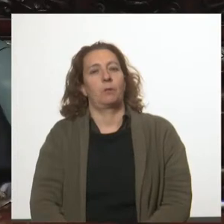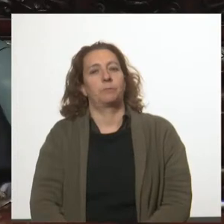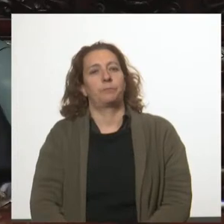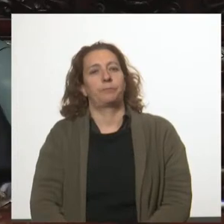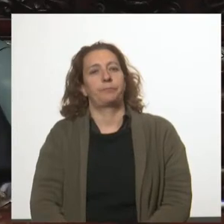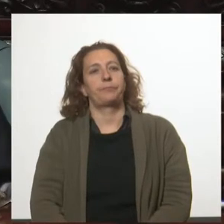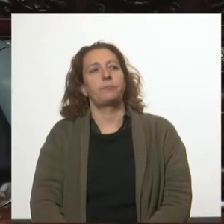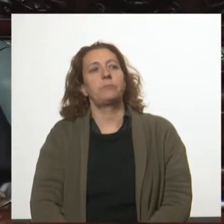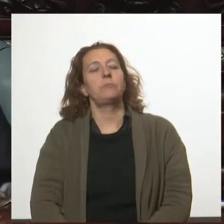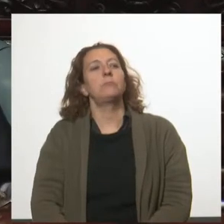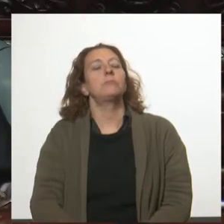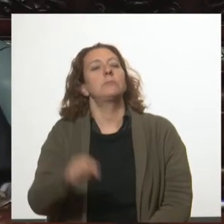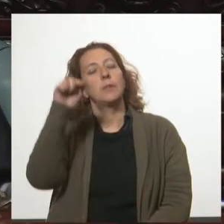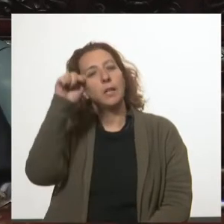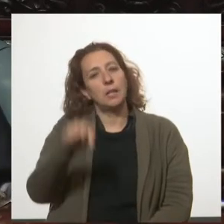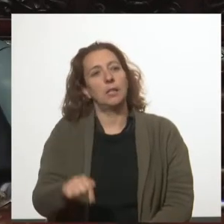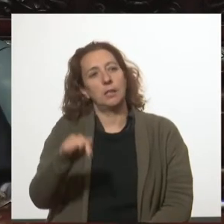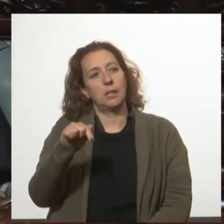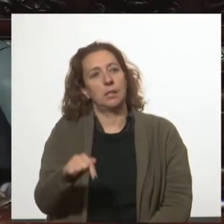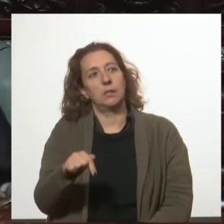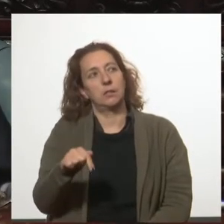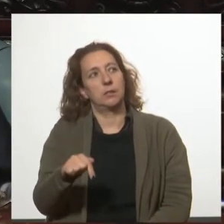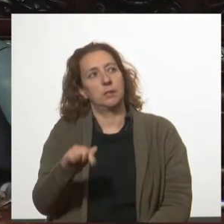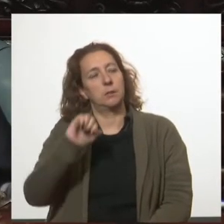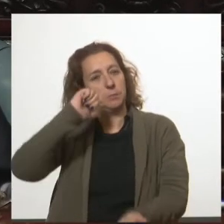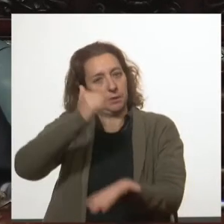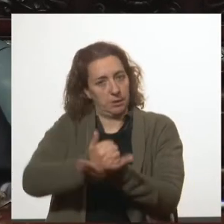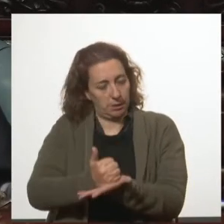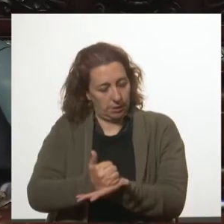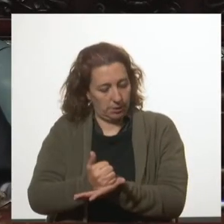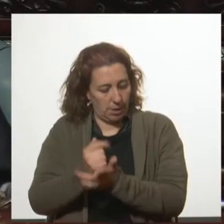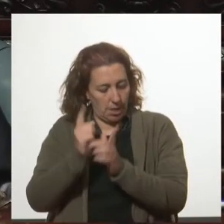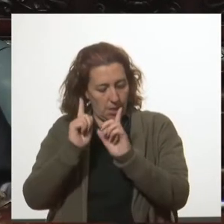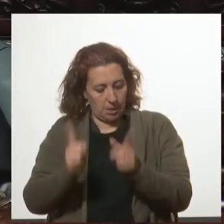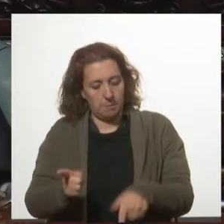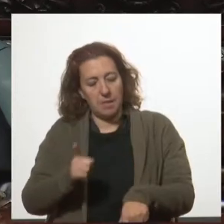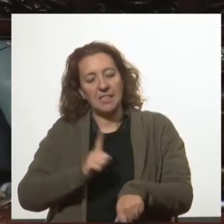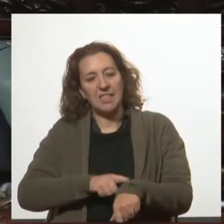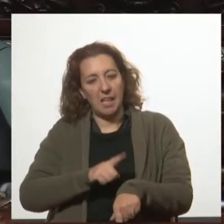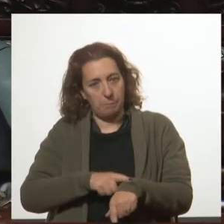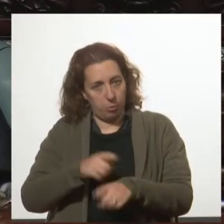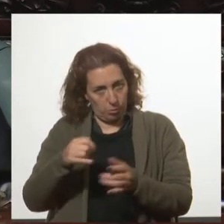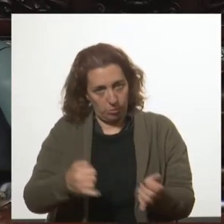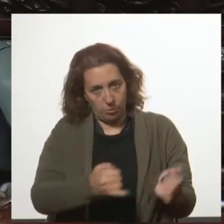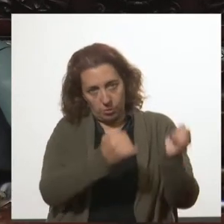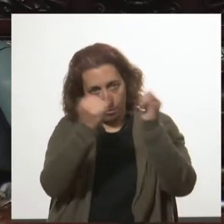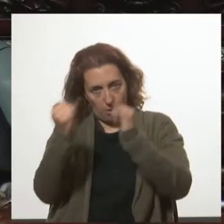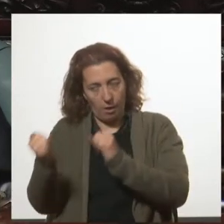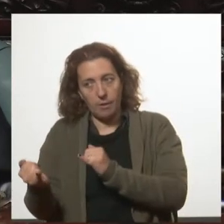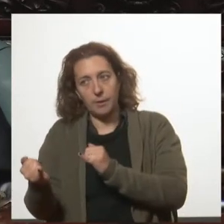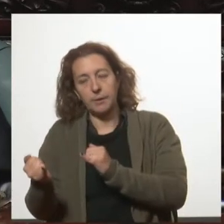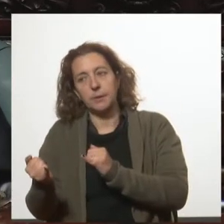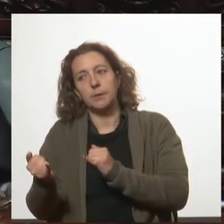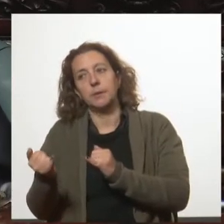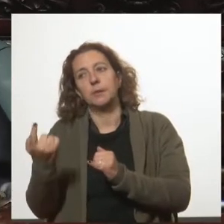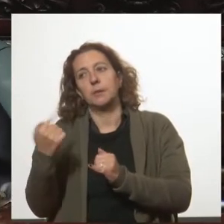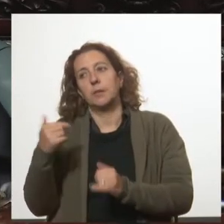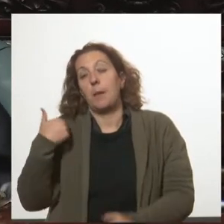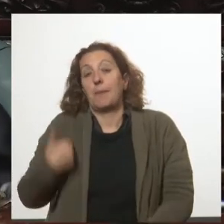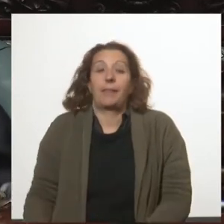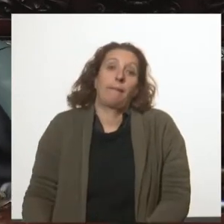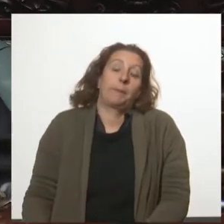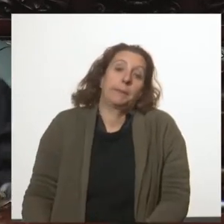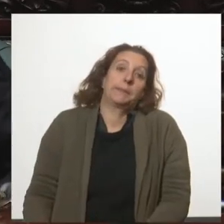presencia el tiempo que le han dedicado a la jornada y que lamentablemente